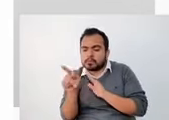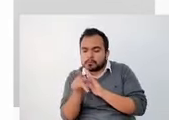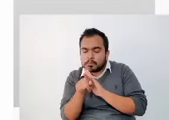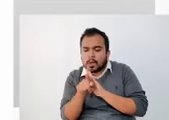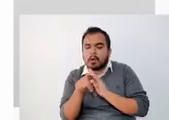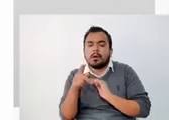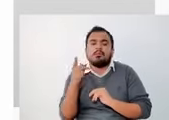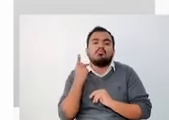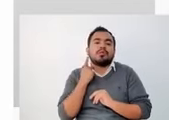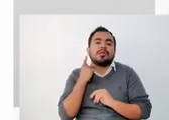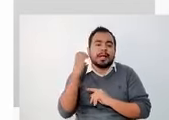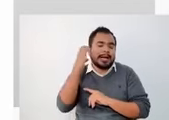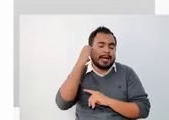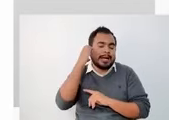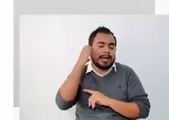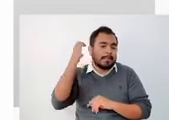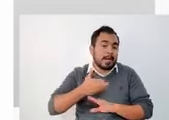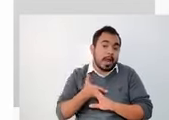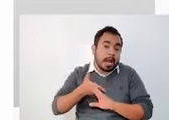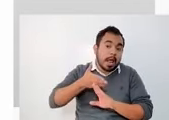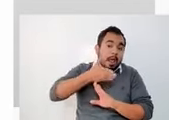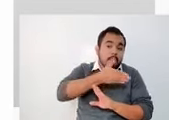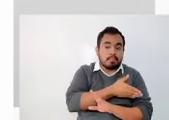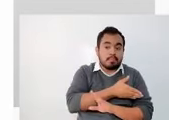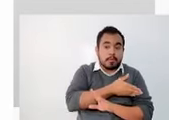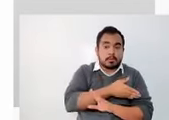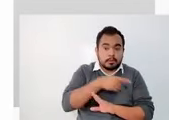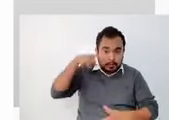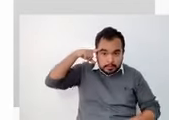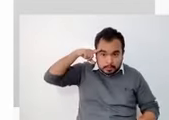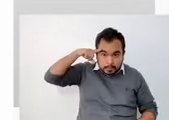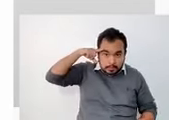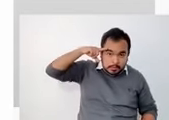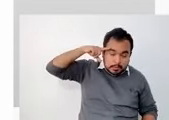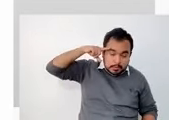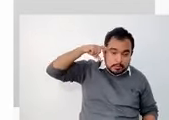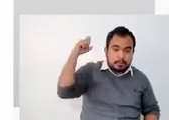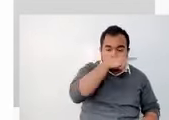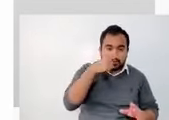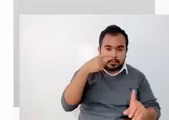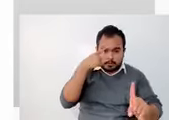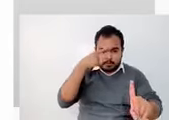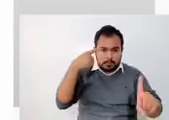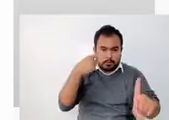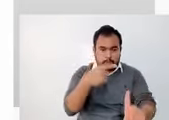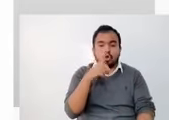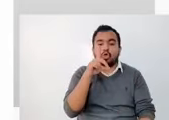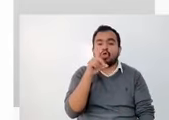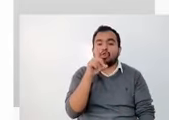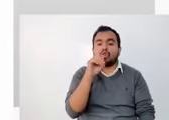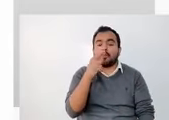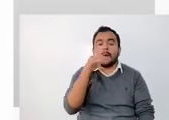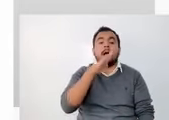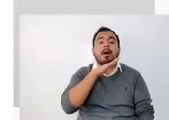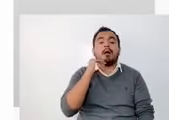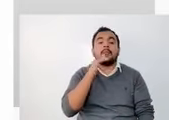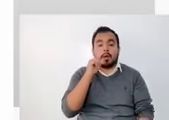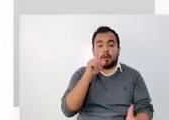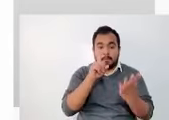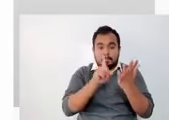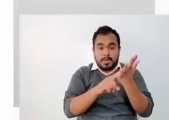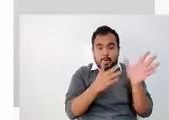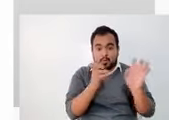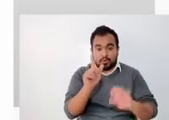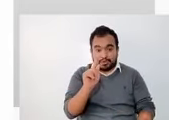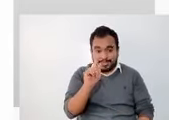fueron necesarios en su momento, en un momento muy duro para la dogmática, que se ubica sobre todo en Alemania a finales de los años 70, en el que